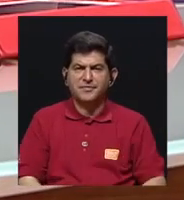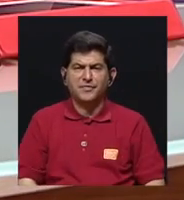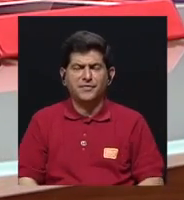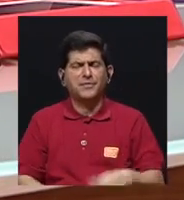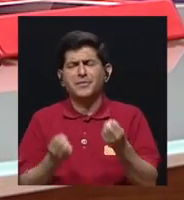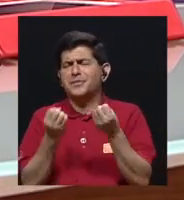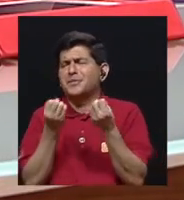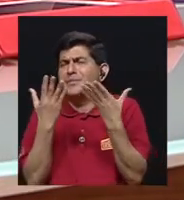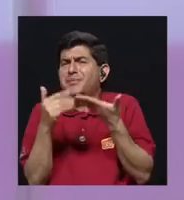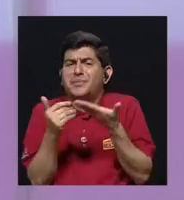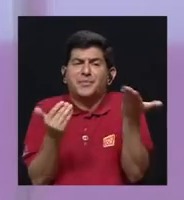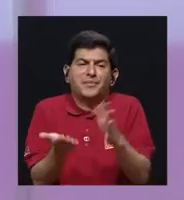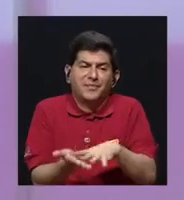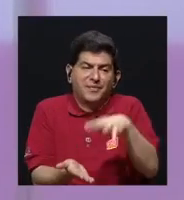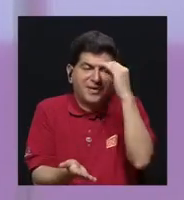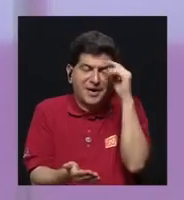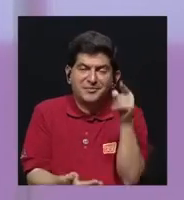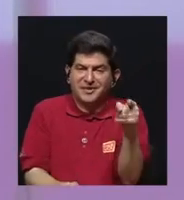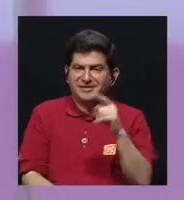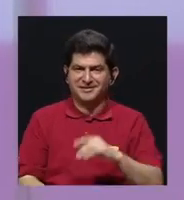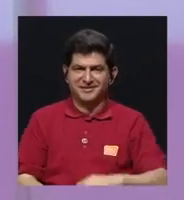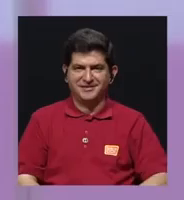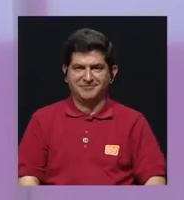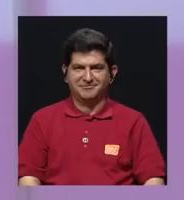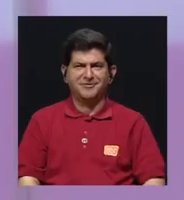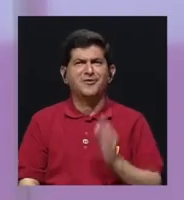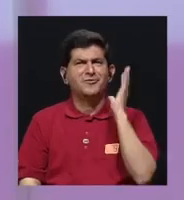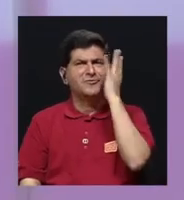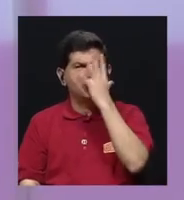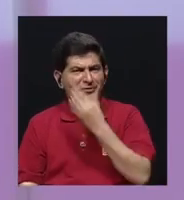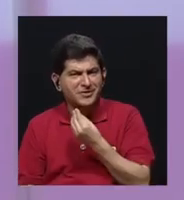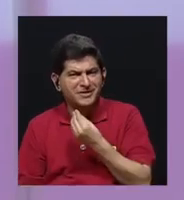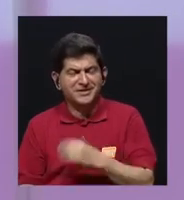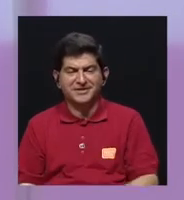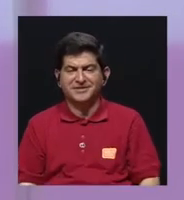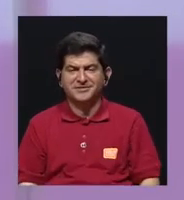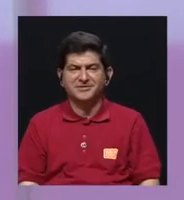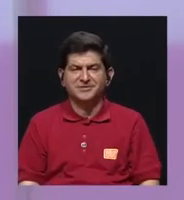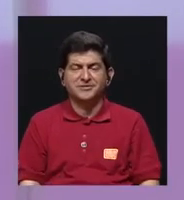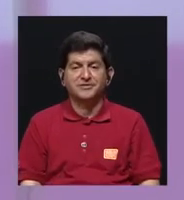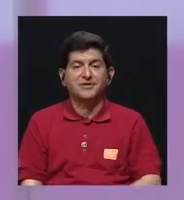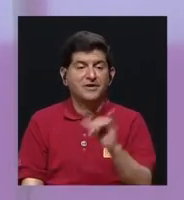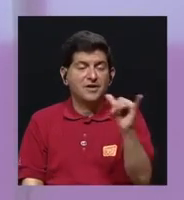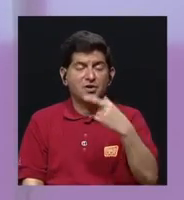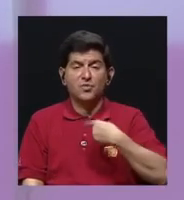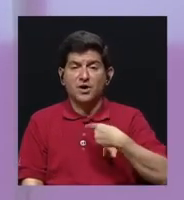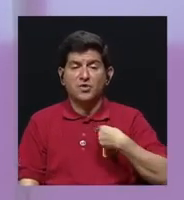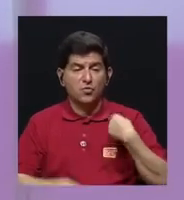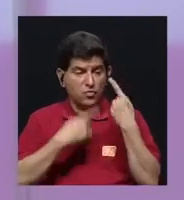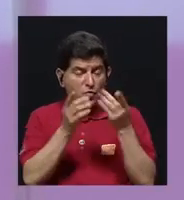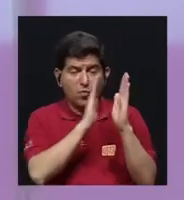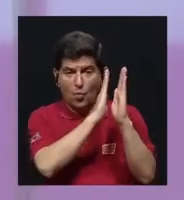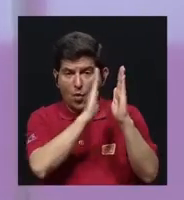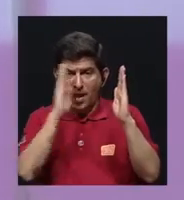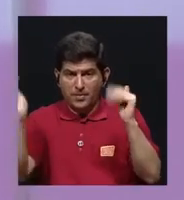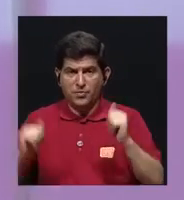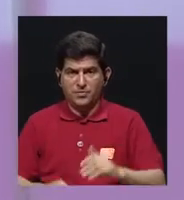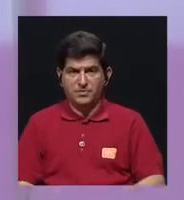demasiadas cosas que está aprendiendo él ahí. Y lo bonito de ahí es que viera que también llega uno a la biblioteca y